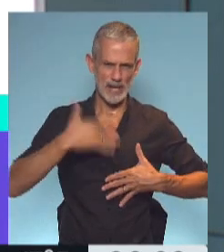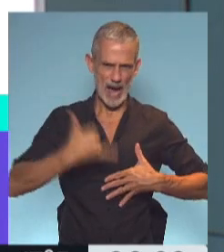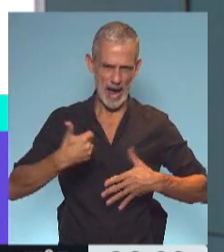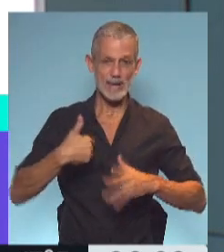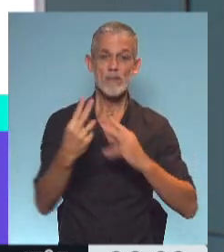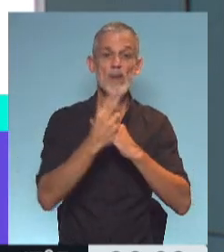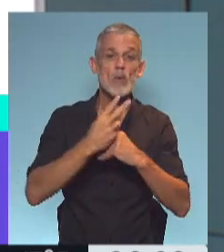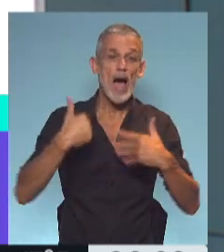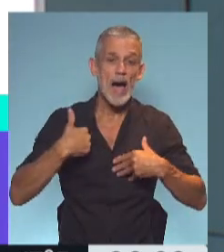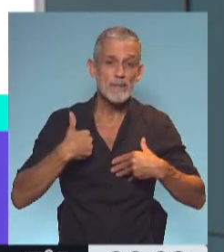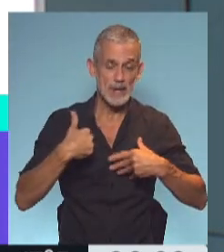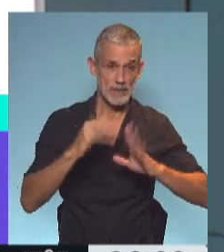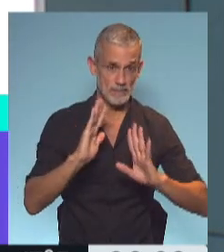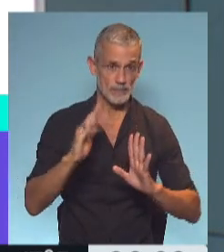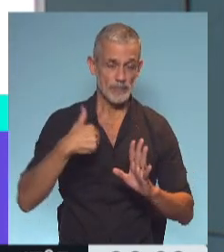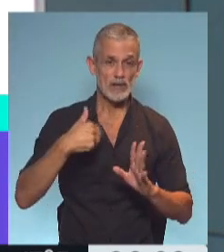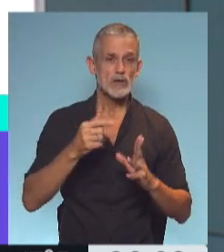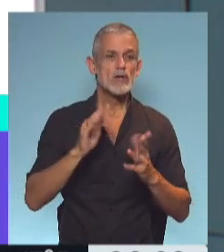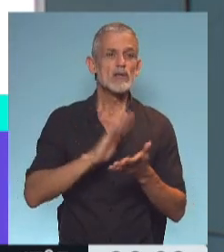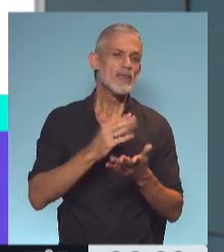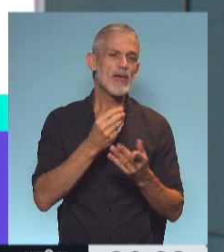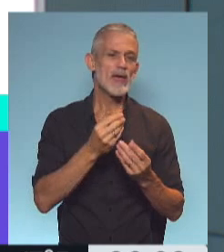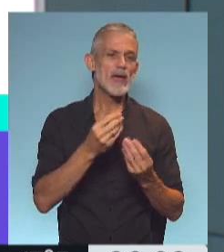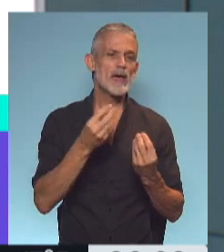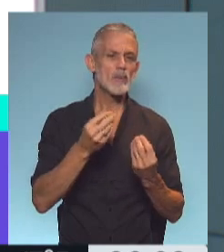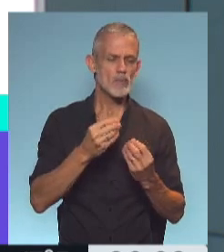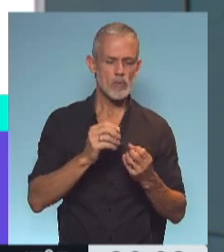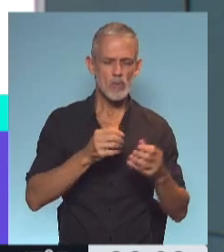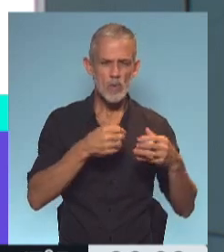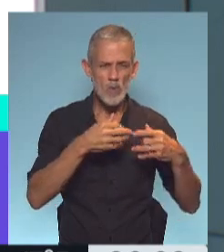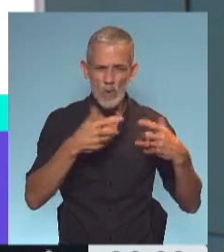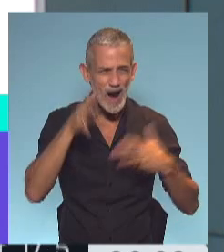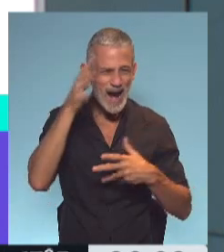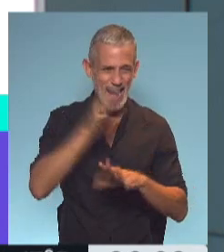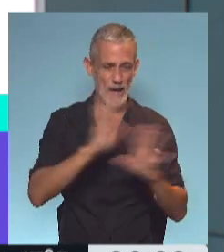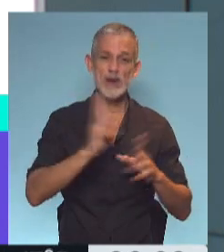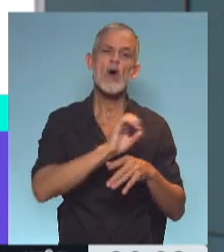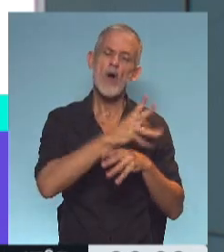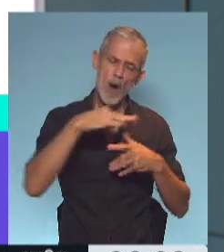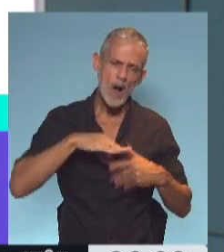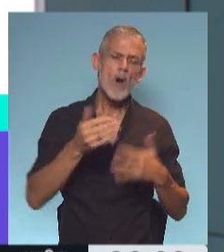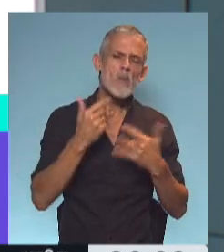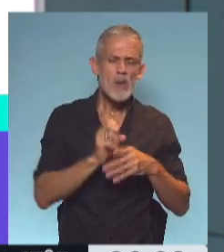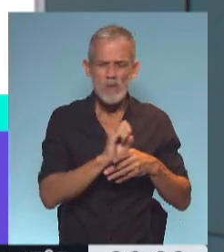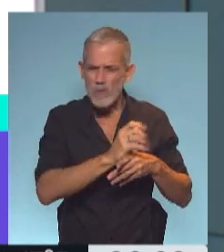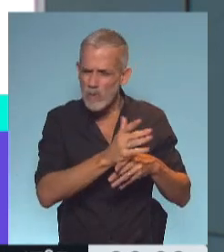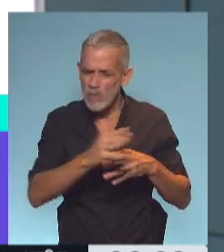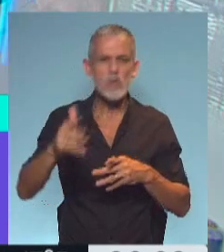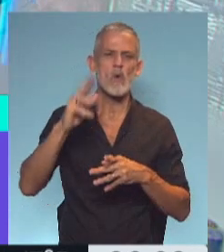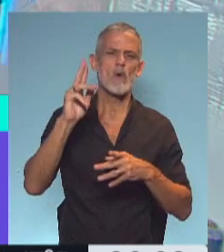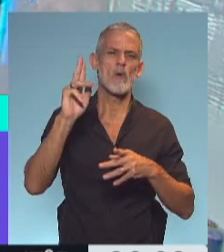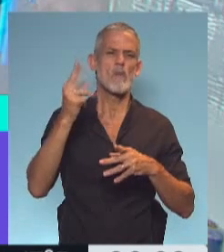me protege y sobre todo de la evolución a cuadros críticos graves que podrían desencadenar una muerte